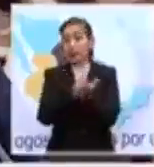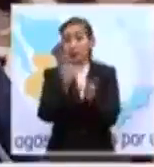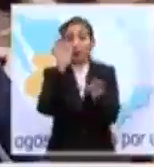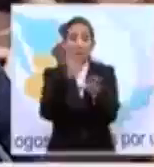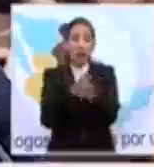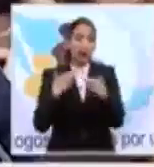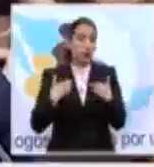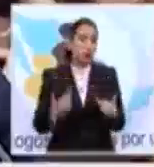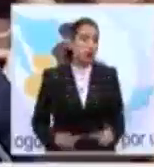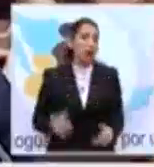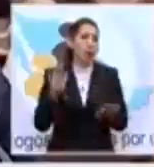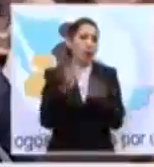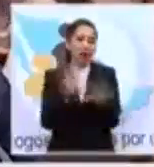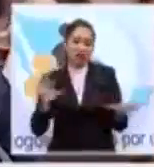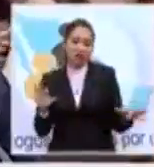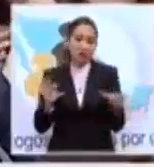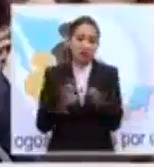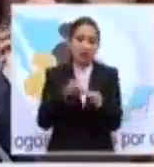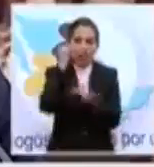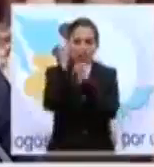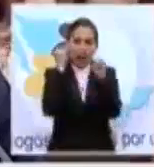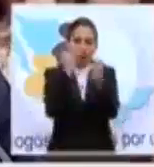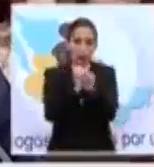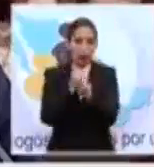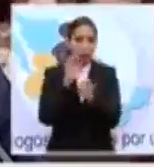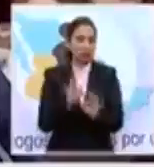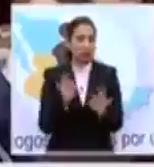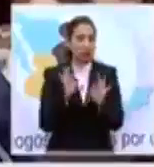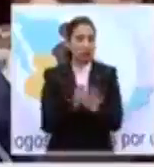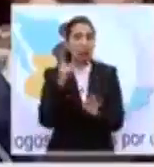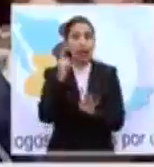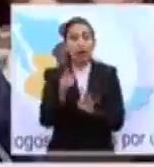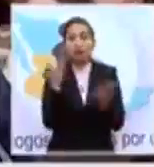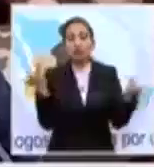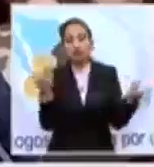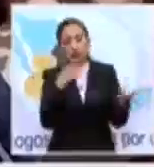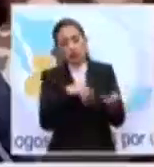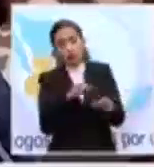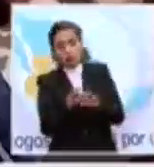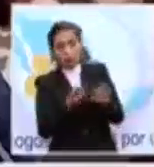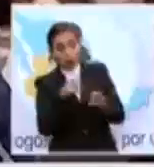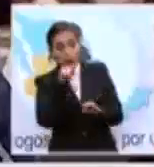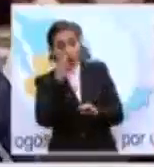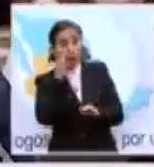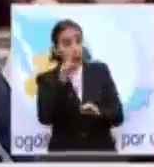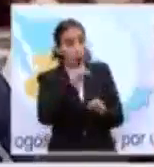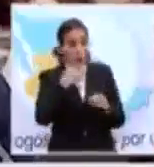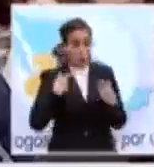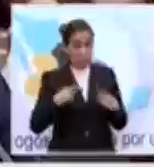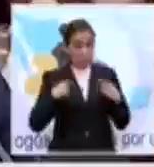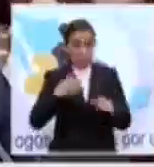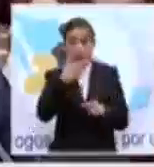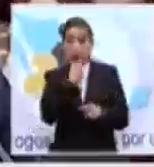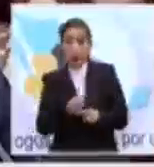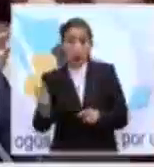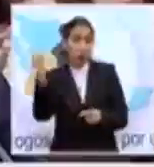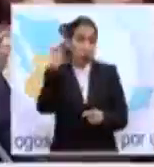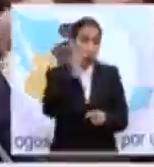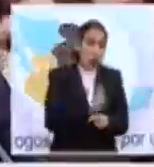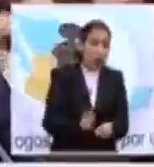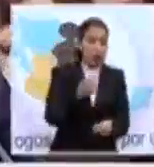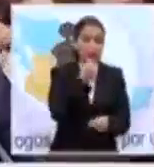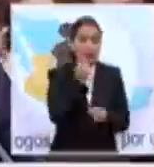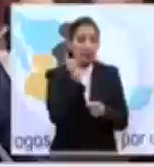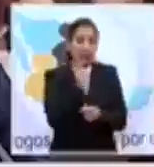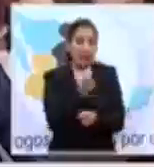humano más vinculado a nivel internacional. En los hechos, se ejerce cuando todo hombre, mujer, niña o